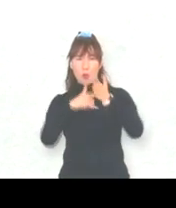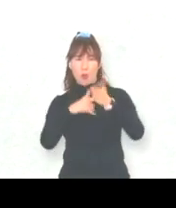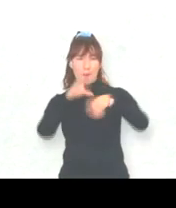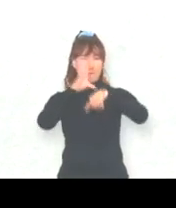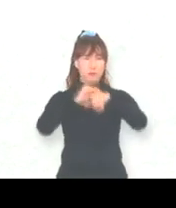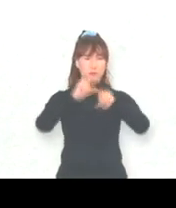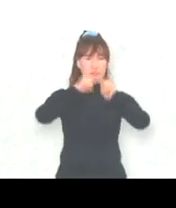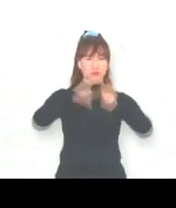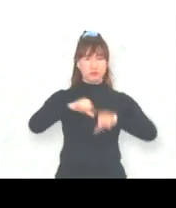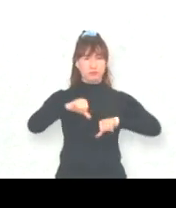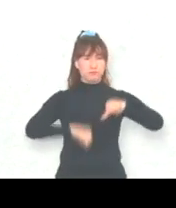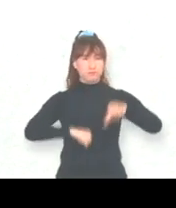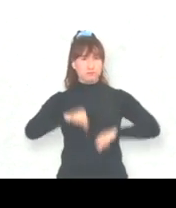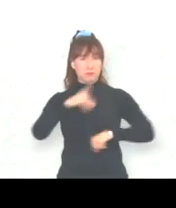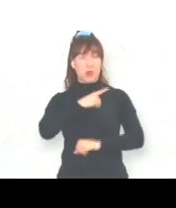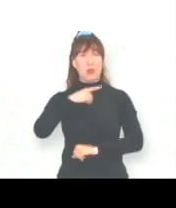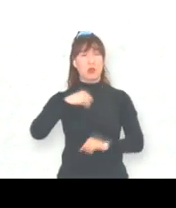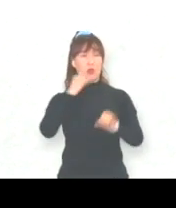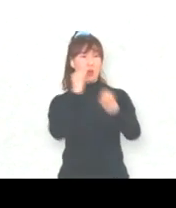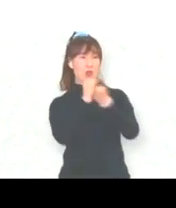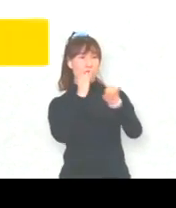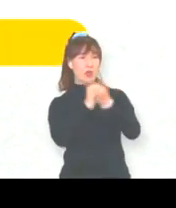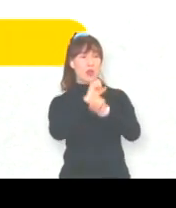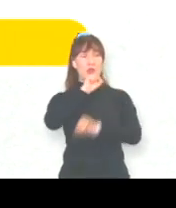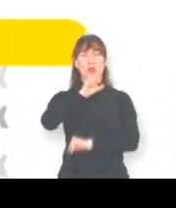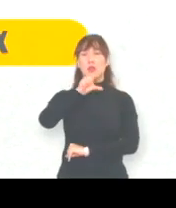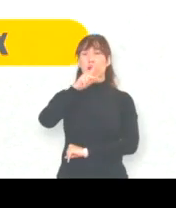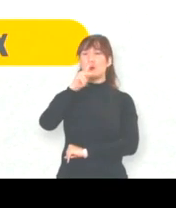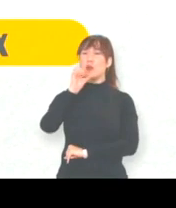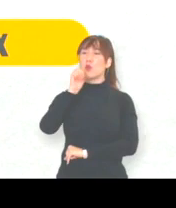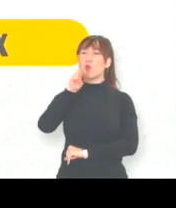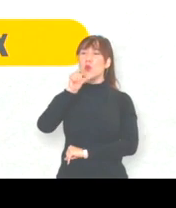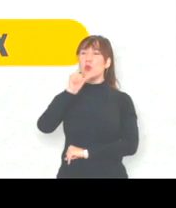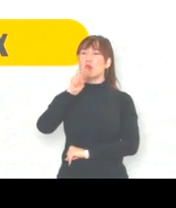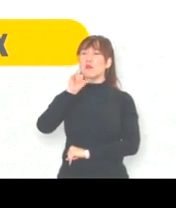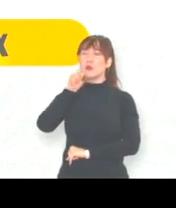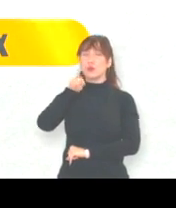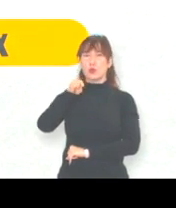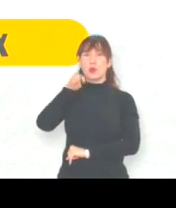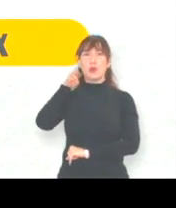y horarios permitidos de las demás actividades, visita nuestro portal